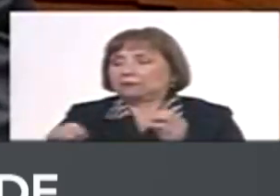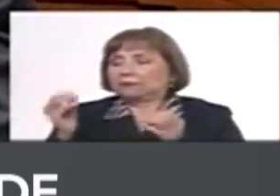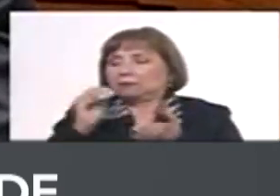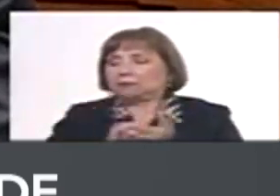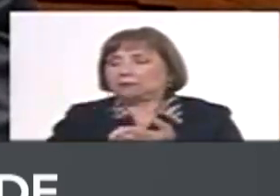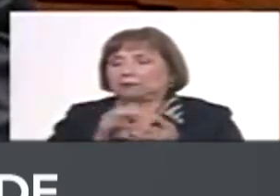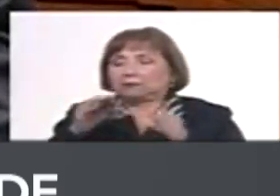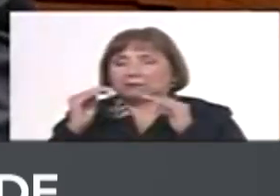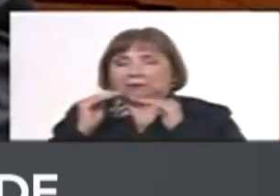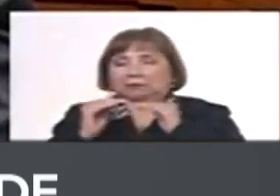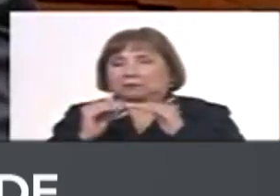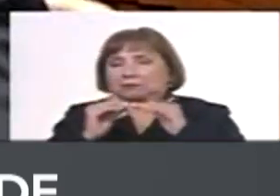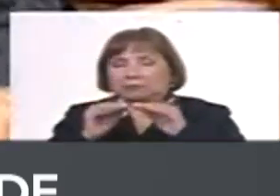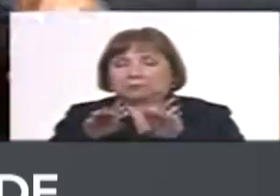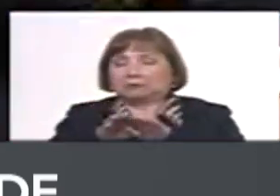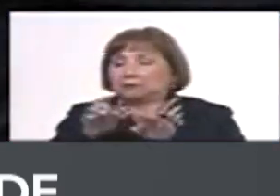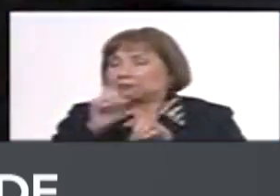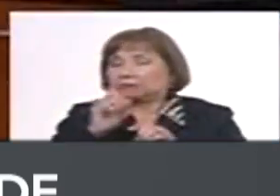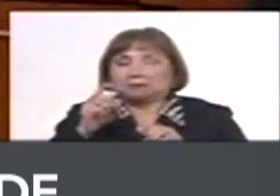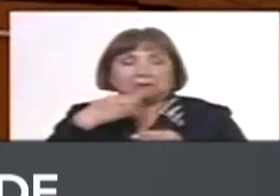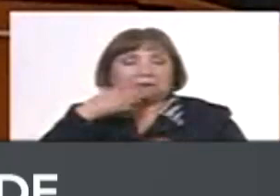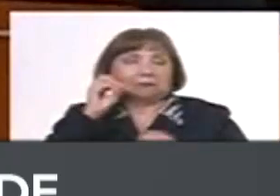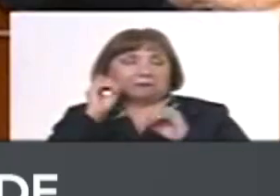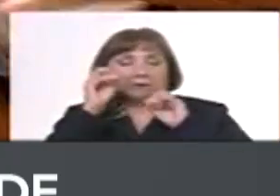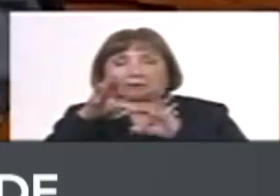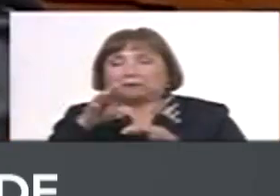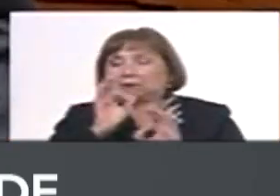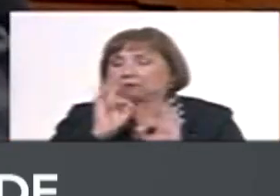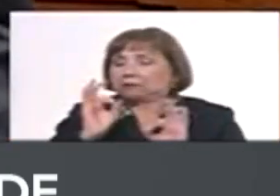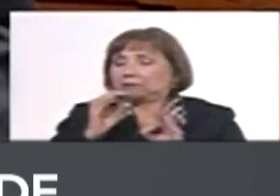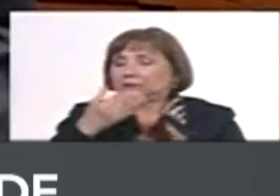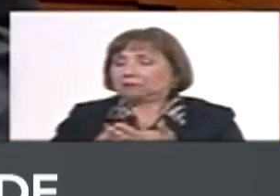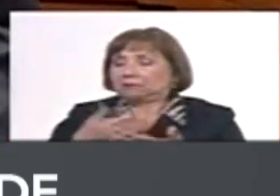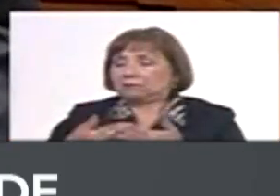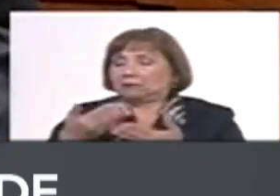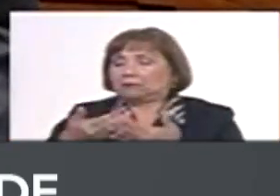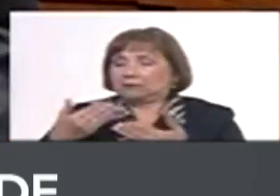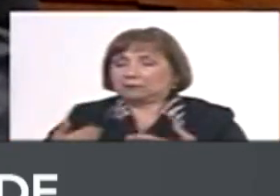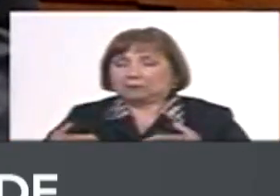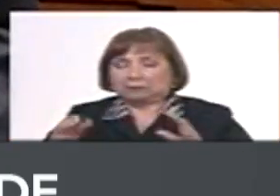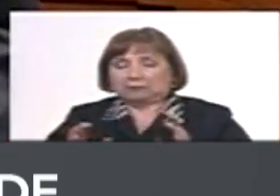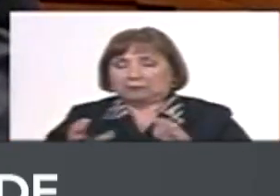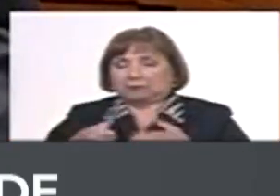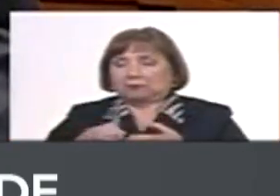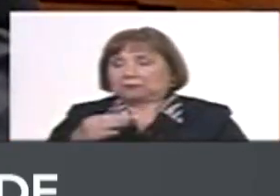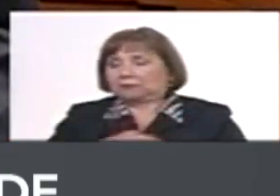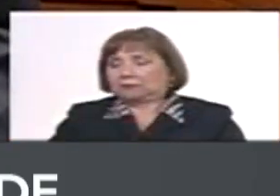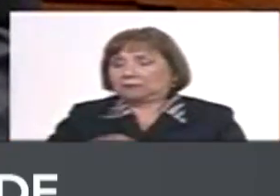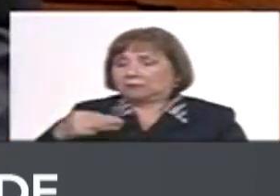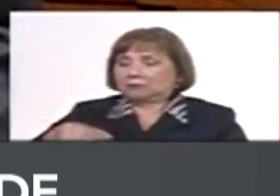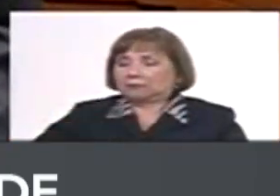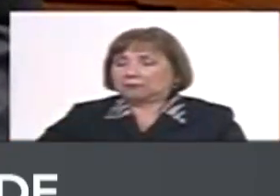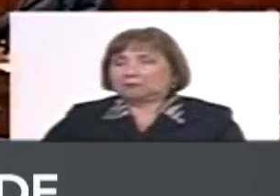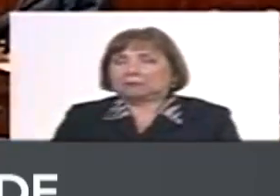incluso simultáneamente. No lo he manifestado ni siquiera ante el Consejo de